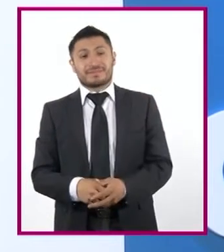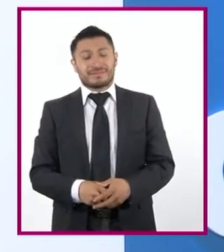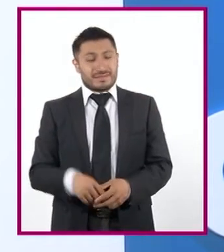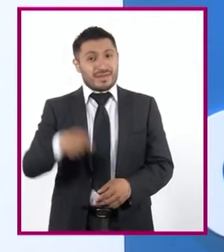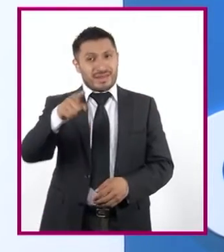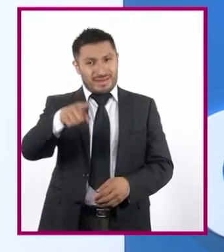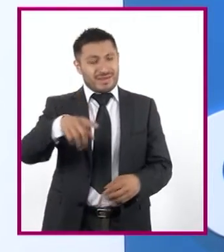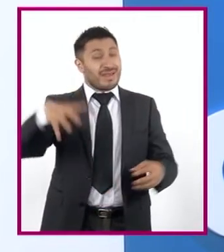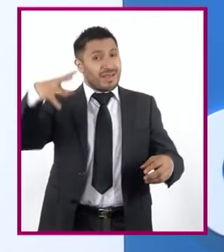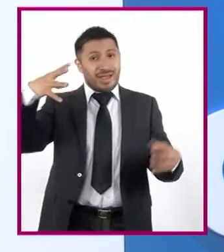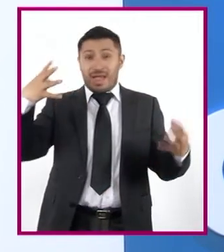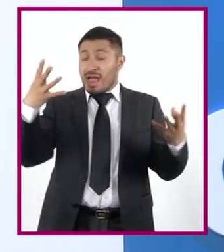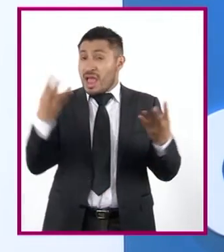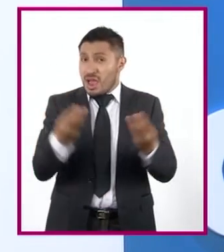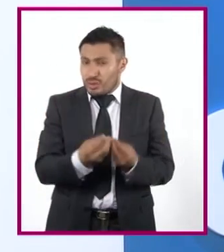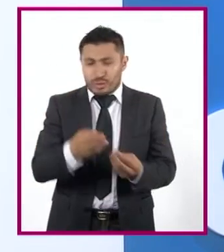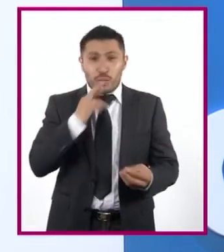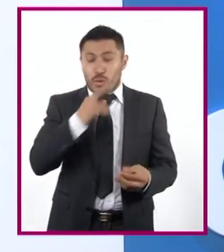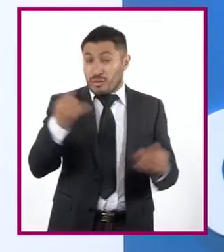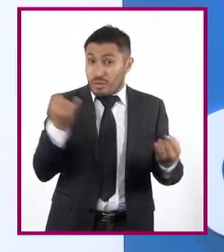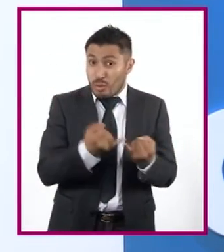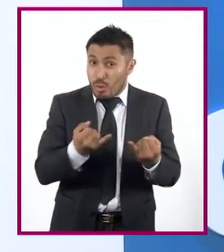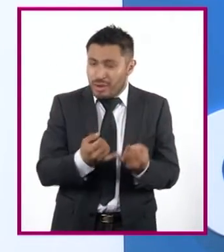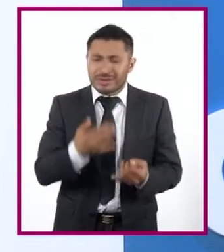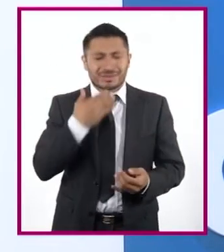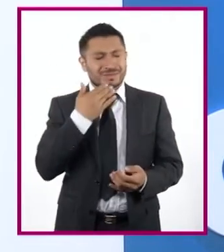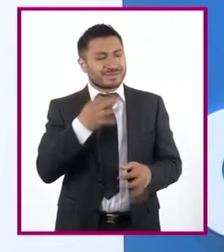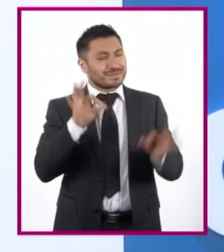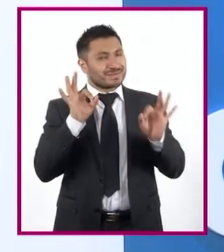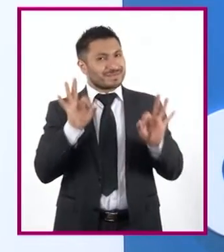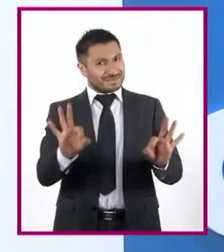¿Coincidieron con sus respuestas? Excelente.